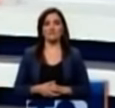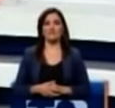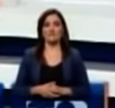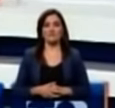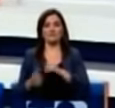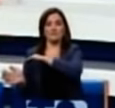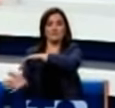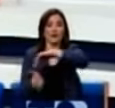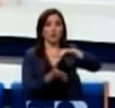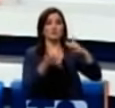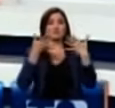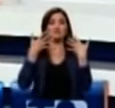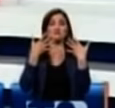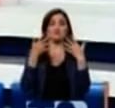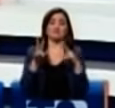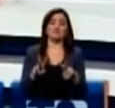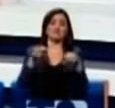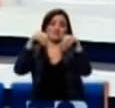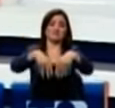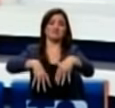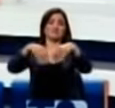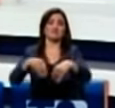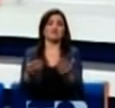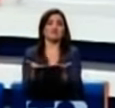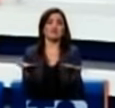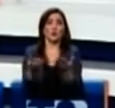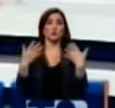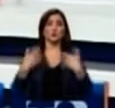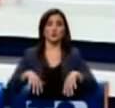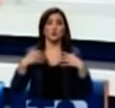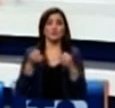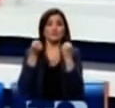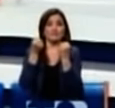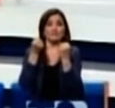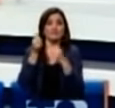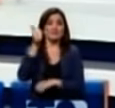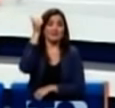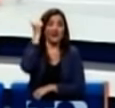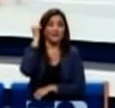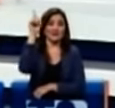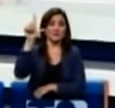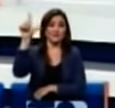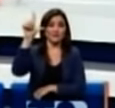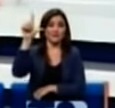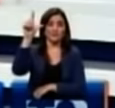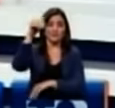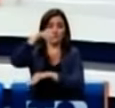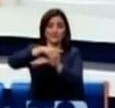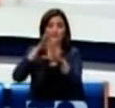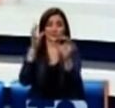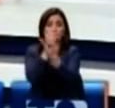Y Guayaquil también se ve afectada por el temporal invernal, sobre todo tras la intensa lluvia que soportó la ciudad la tarde y noche de